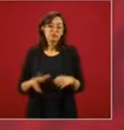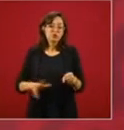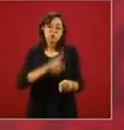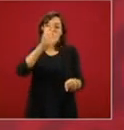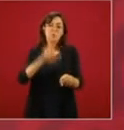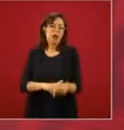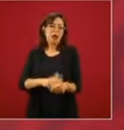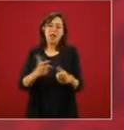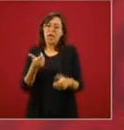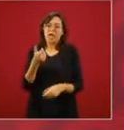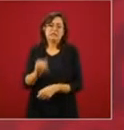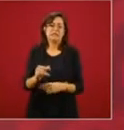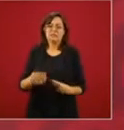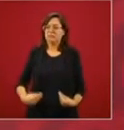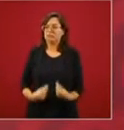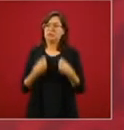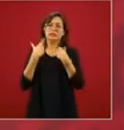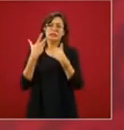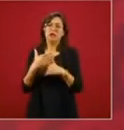natural, normal,